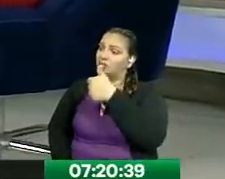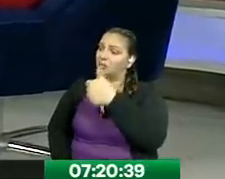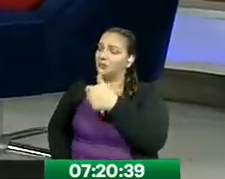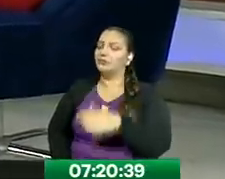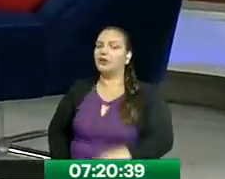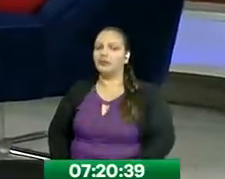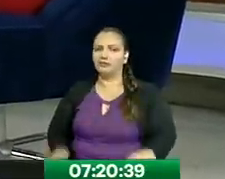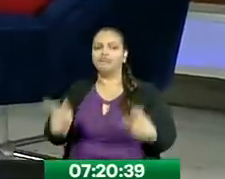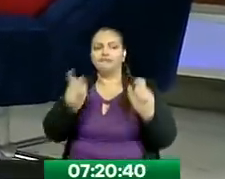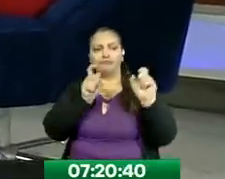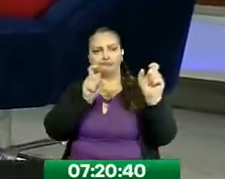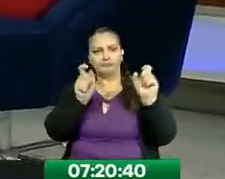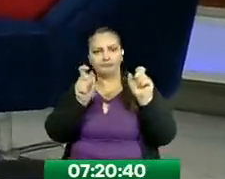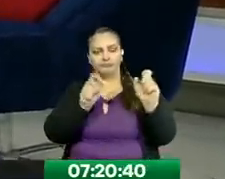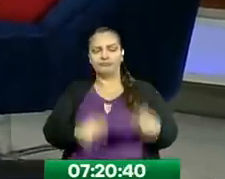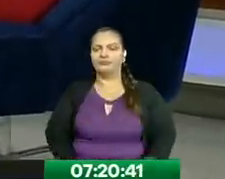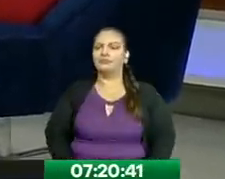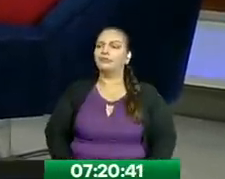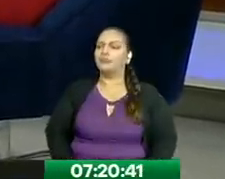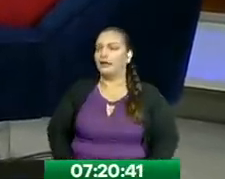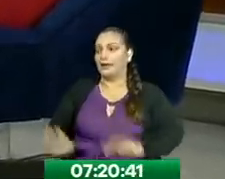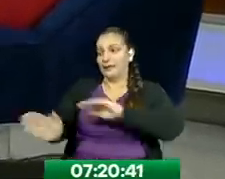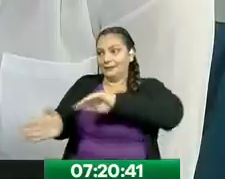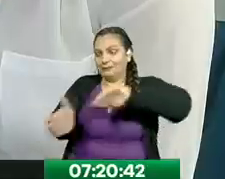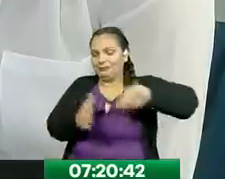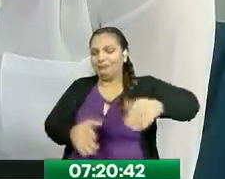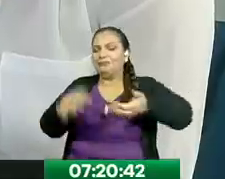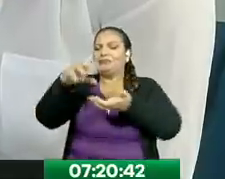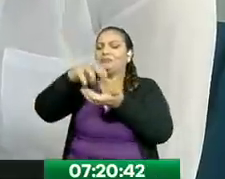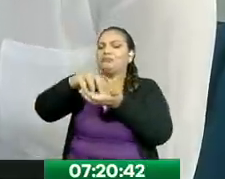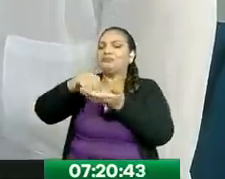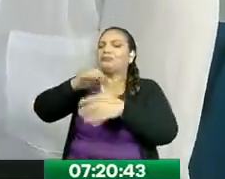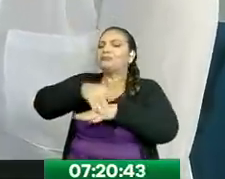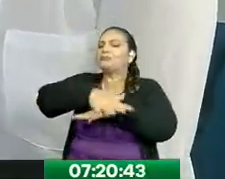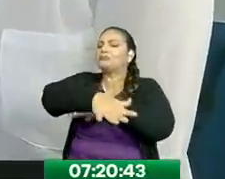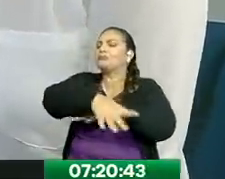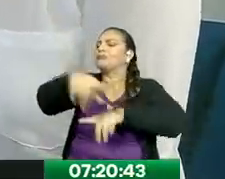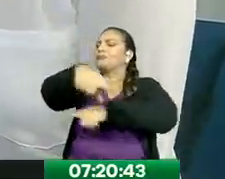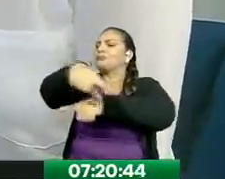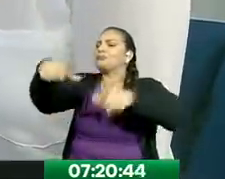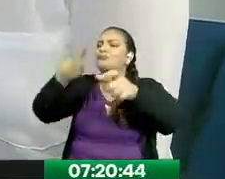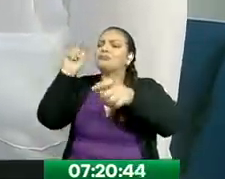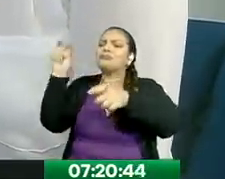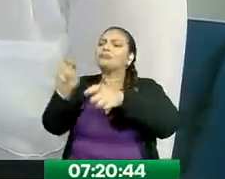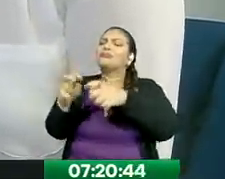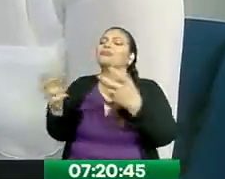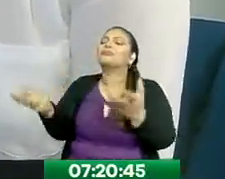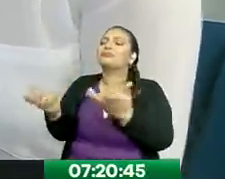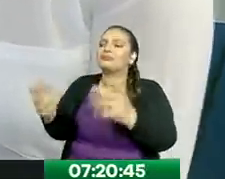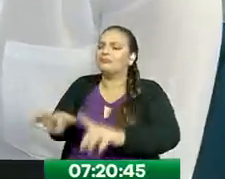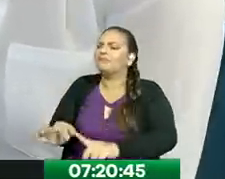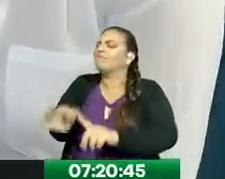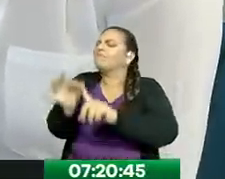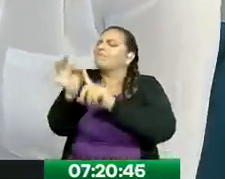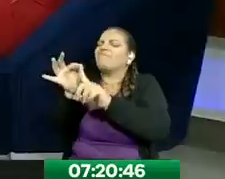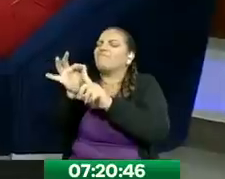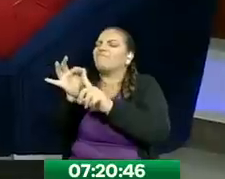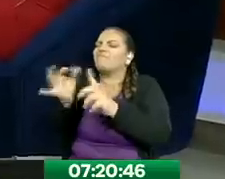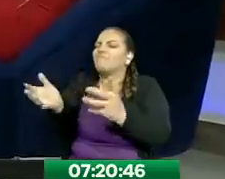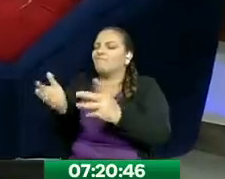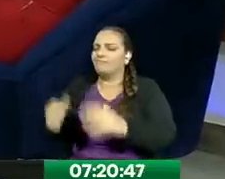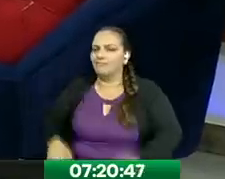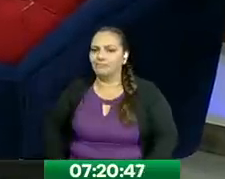dejemos de lado la provincia fluminense que va a tener de atractivos turísticos en los ríos es hermoso pero algo especial que se haya preparado para esta